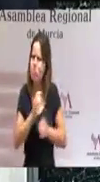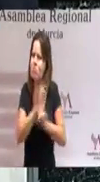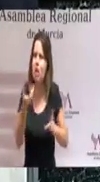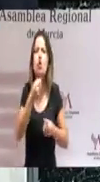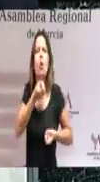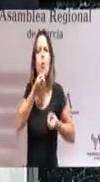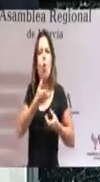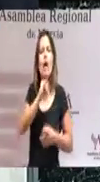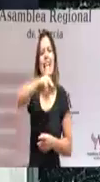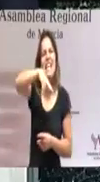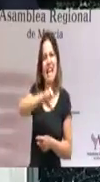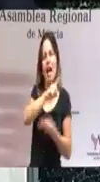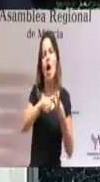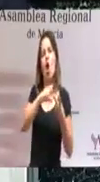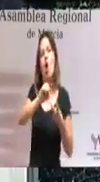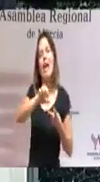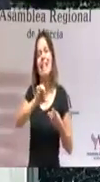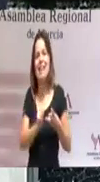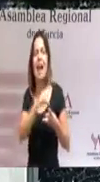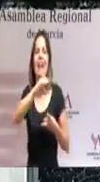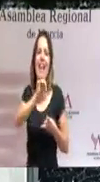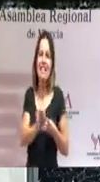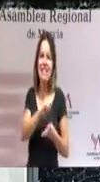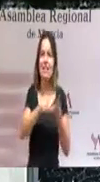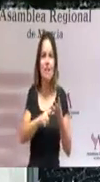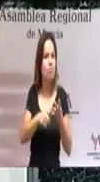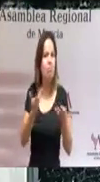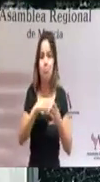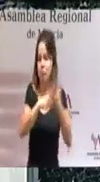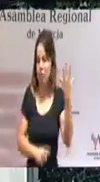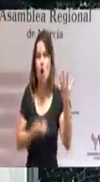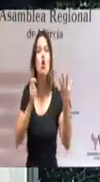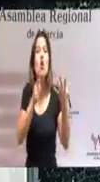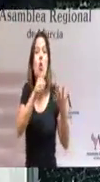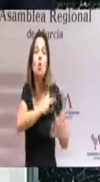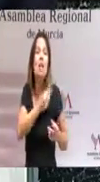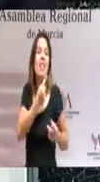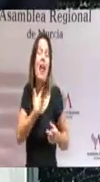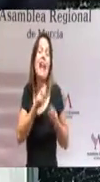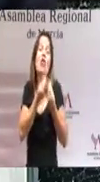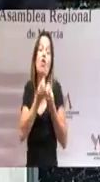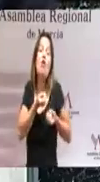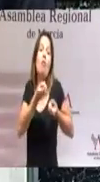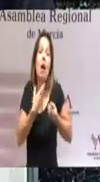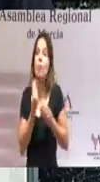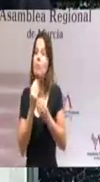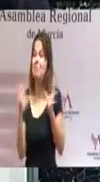citamos, el INE, FOESA, el CES, Save for Children, no como usted que da cifras sin